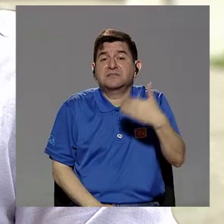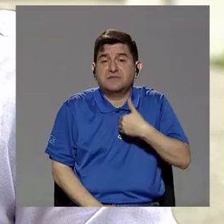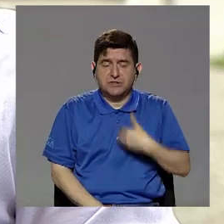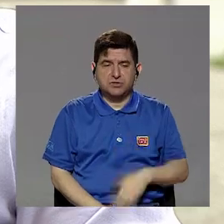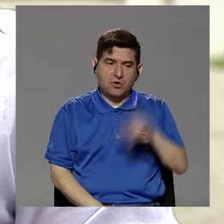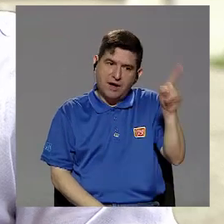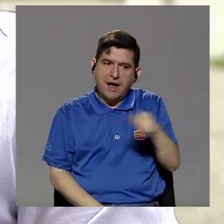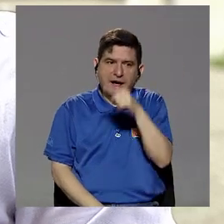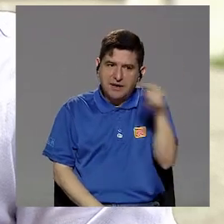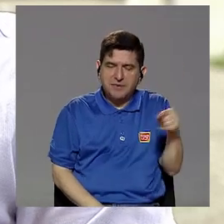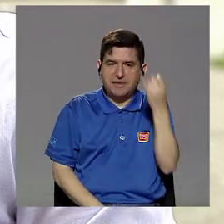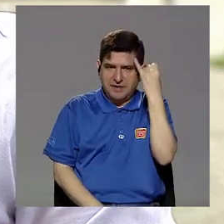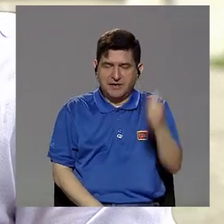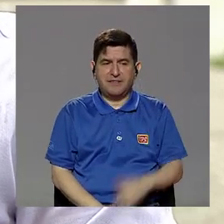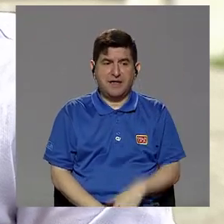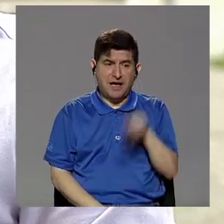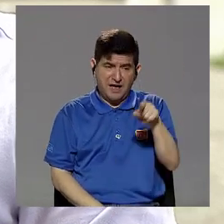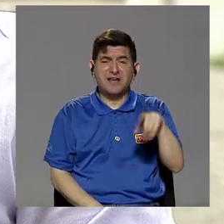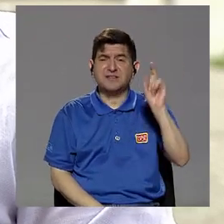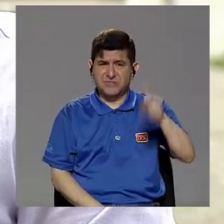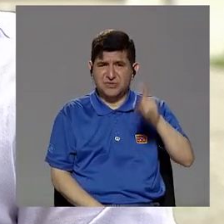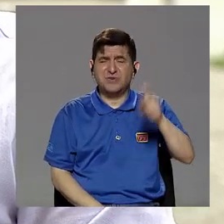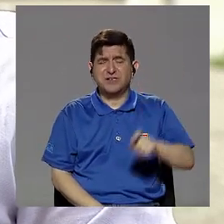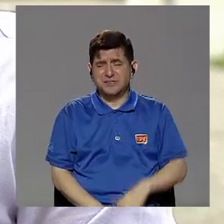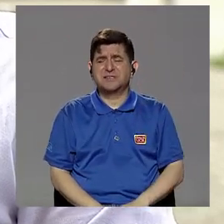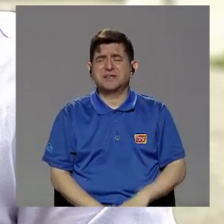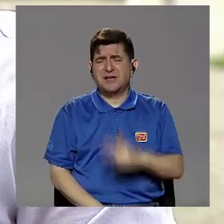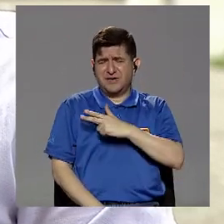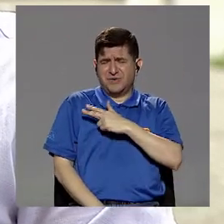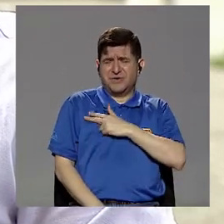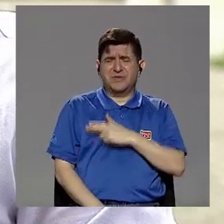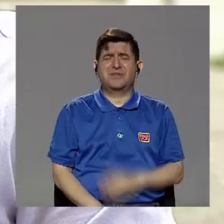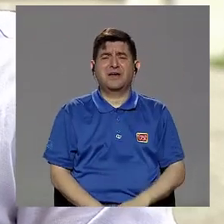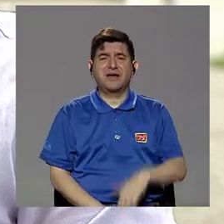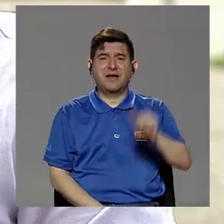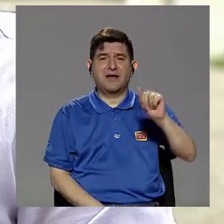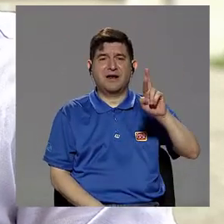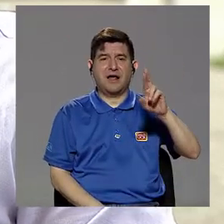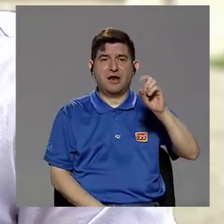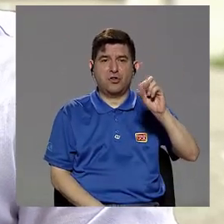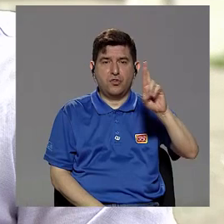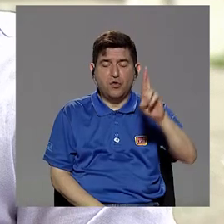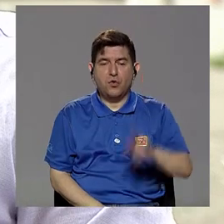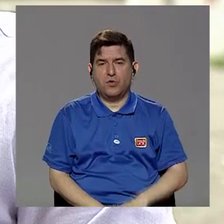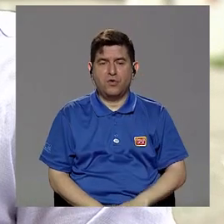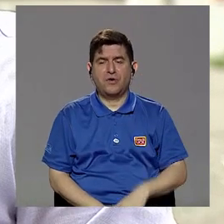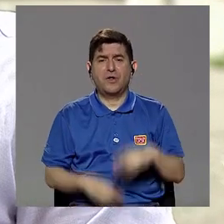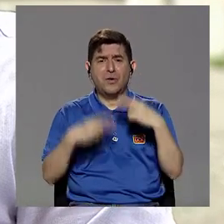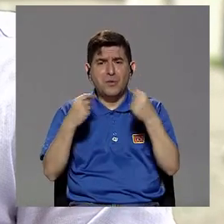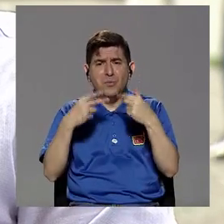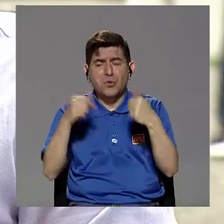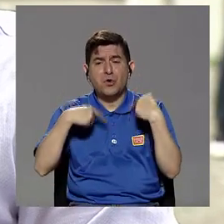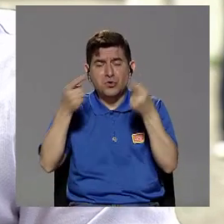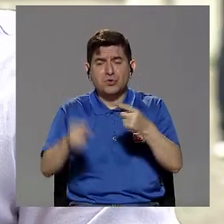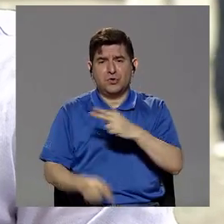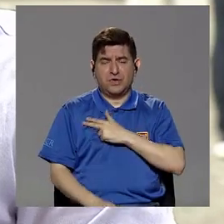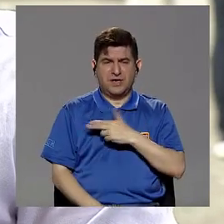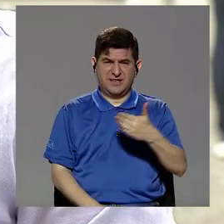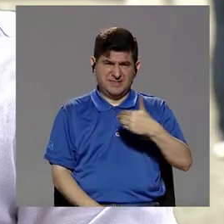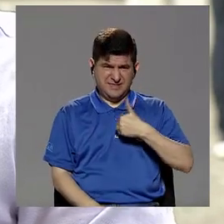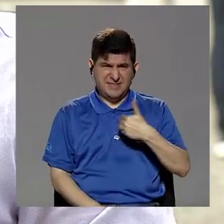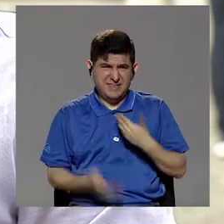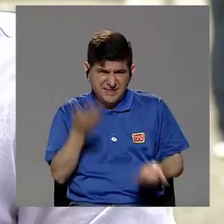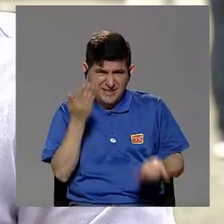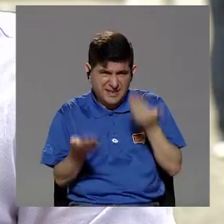infección. Las infecciones van a causar mucha urgencia, o sea, van a causar mucha orinadera, mucho ardor, mucha frecuencia. Entonces, si tiene